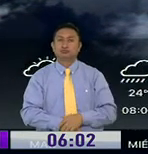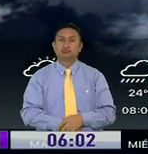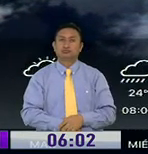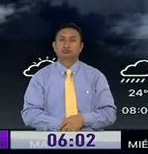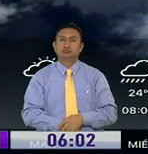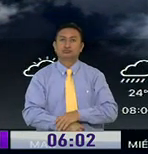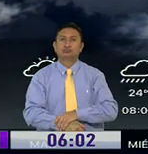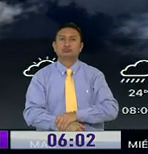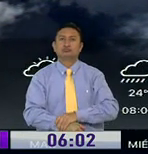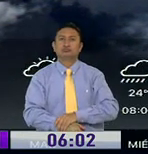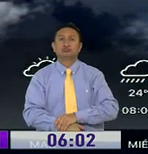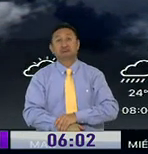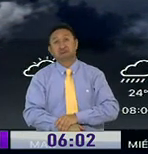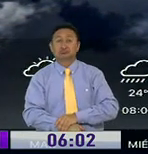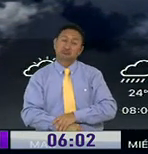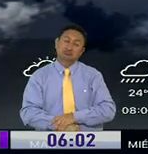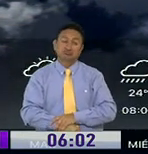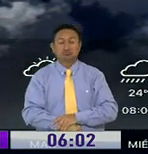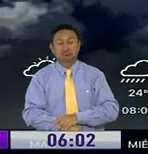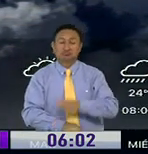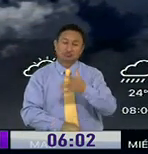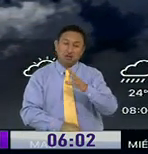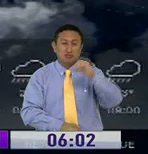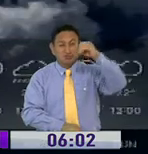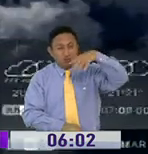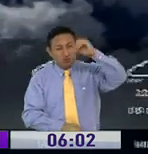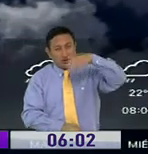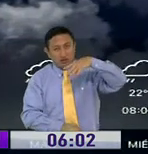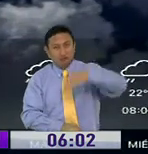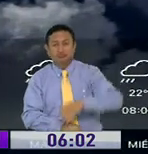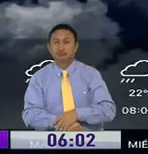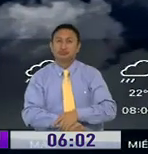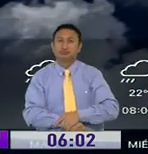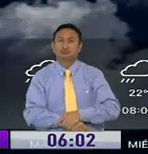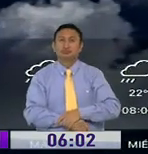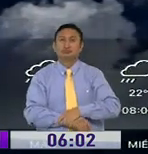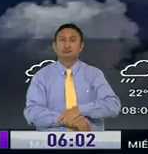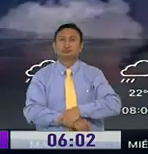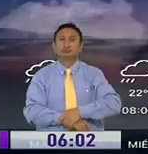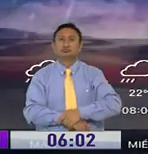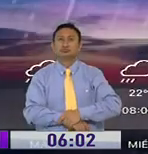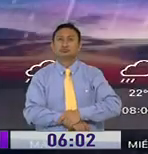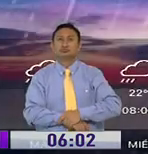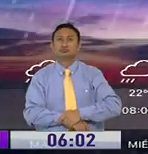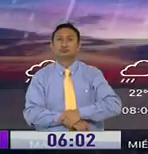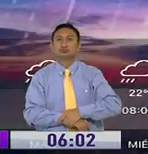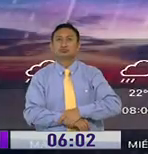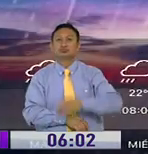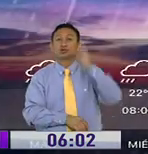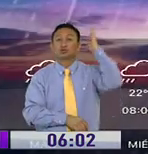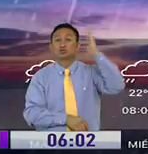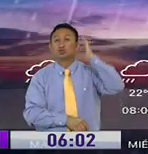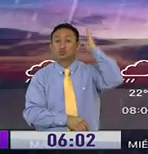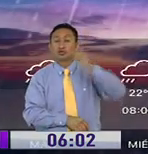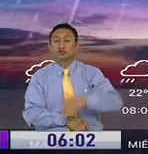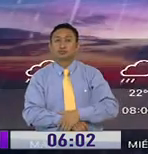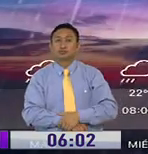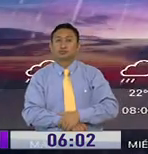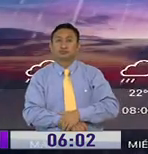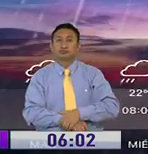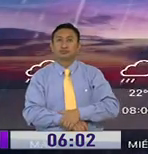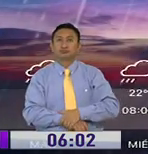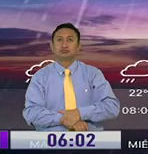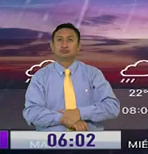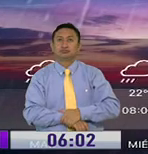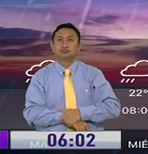16. Y evidentemente, pues habrá algo de lluvias, el 28%, algo de precipitaciones en Tulcán. La máxima será 20